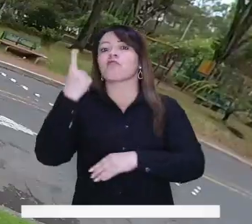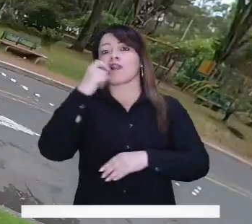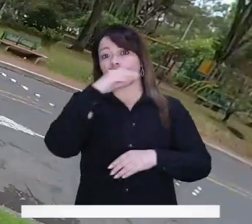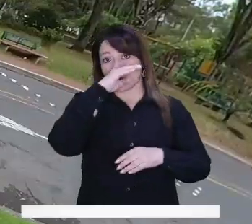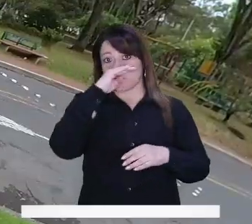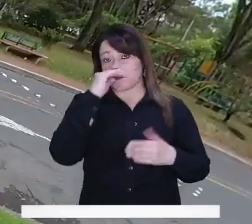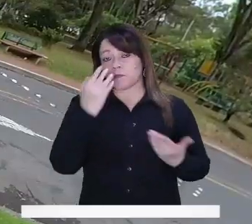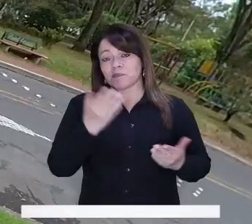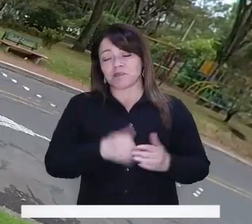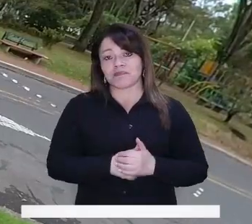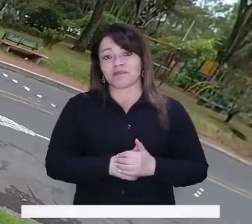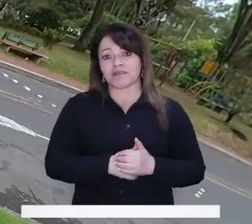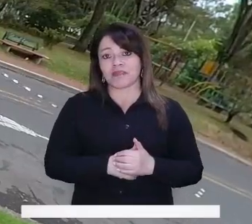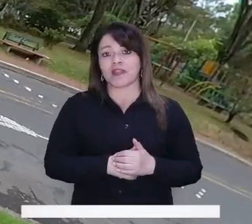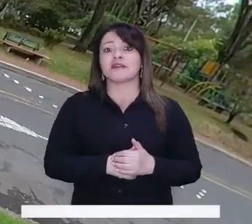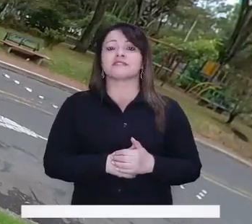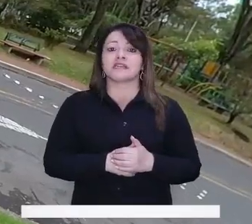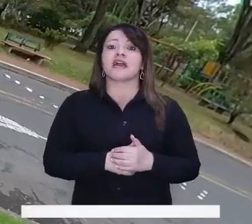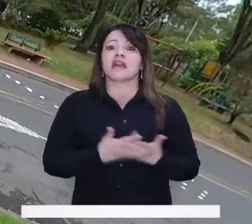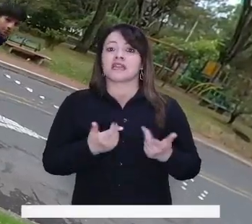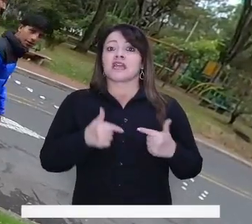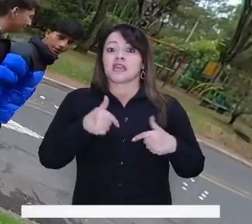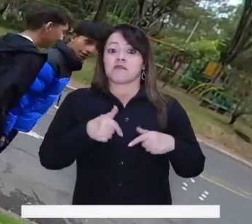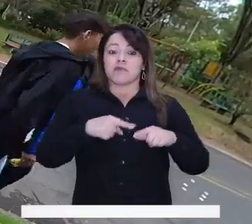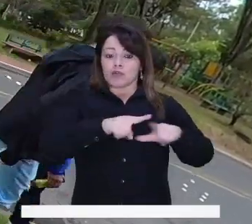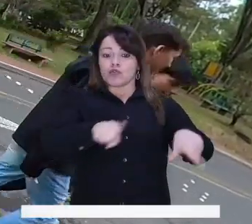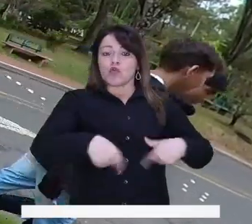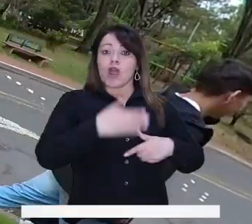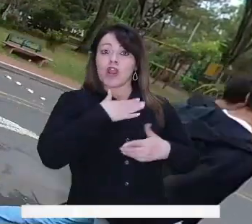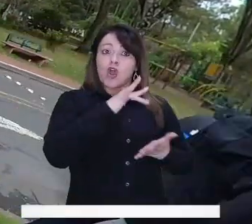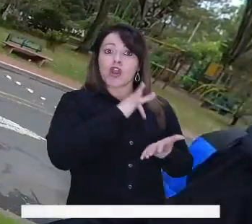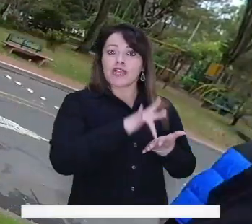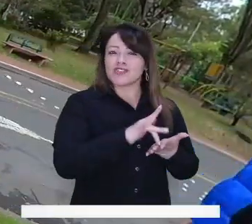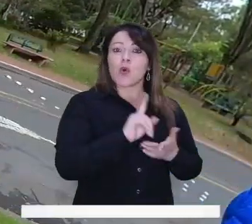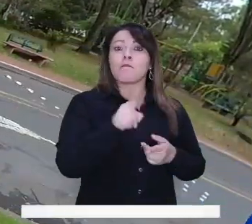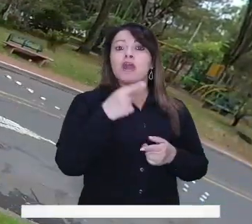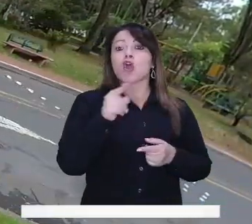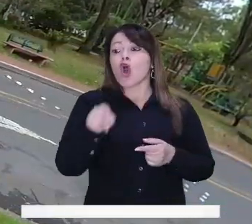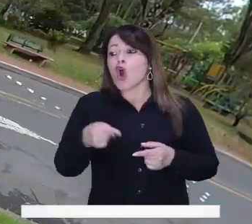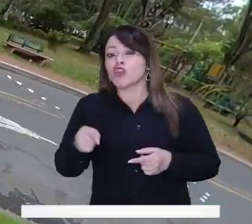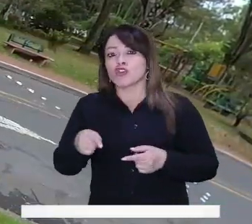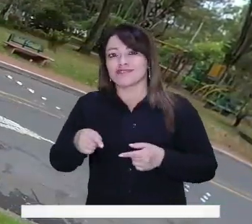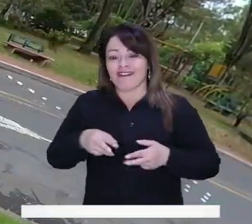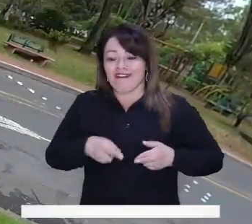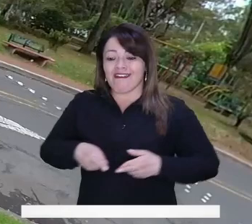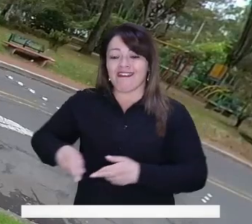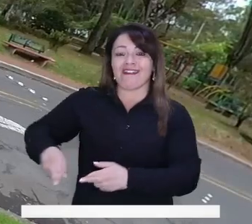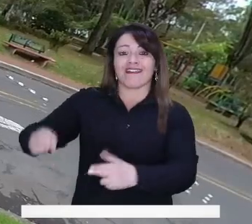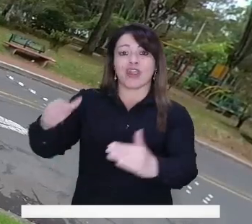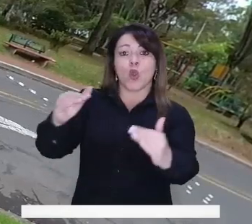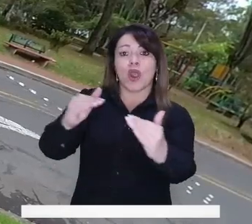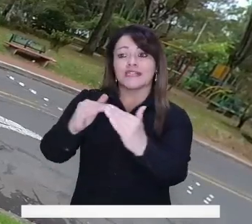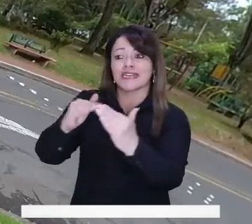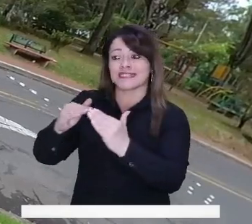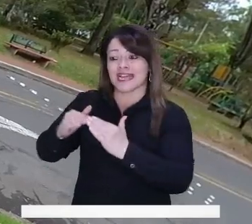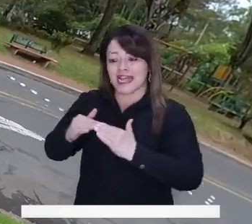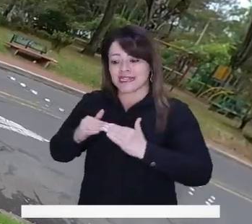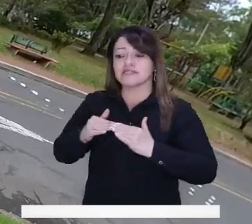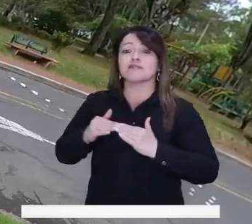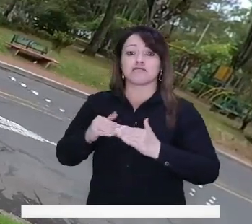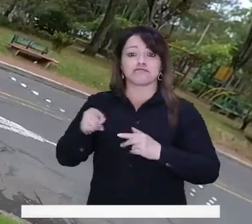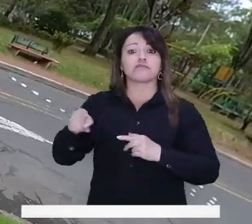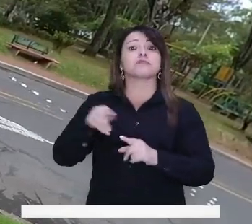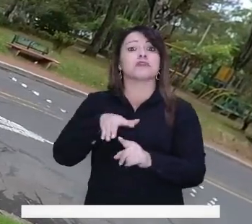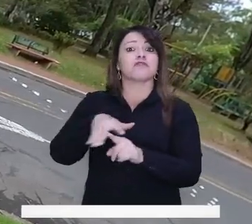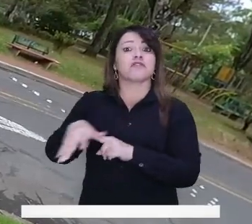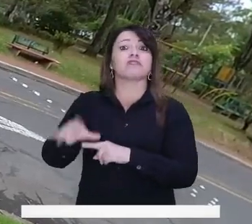Y nosotros pues no estamos en zonas de emergencia, pero las comunidades que están cerca de los ríos, en las costas, van